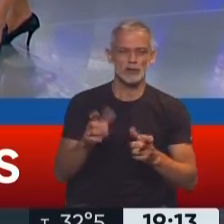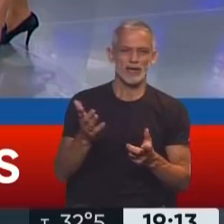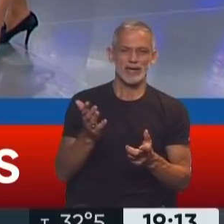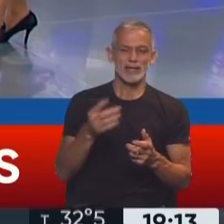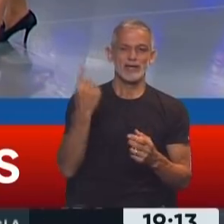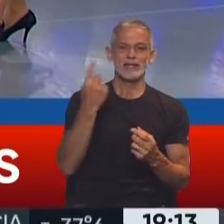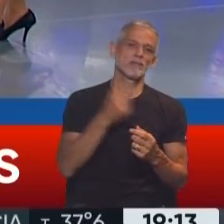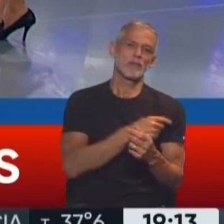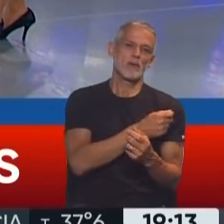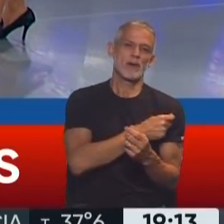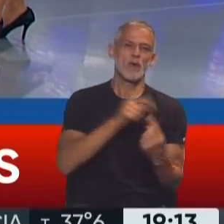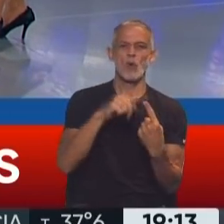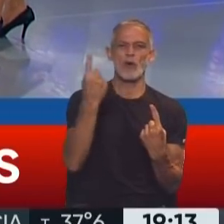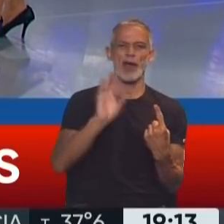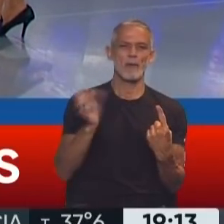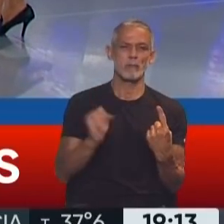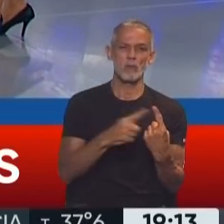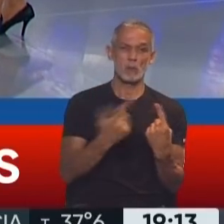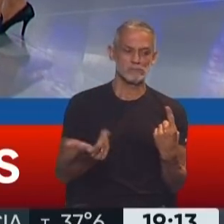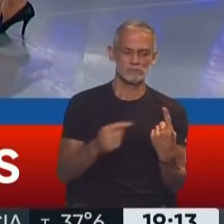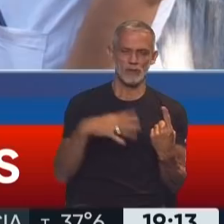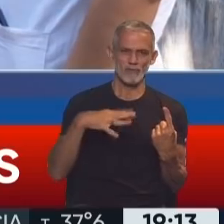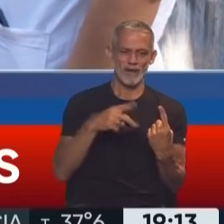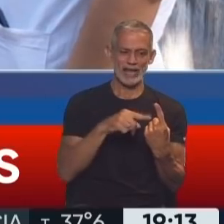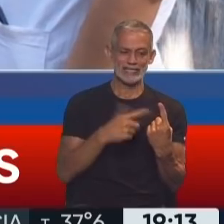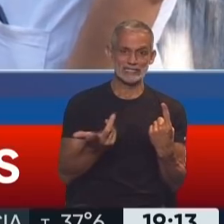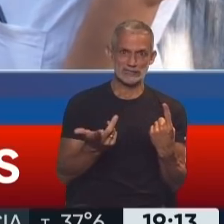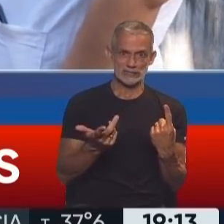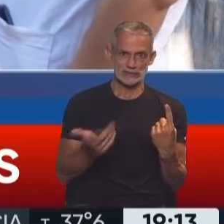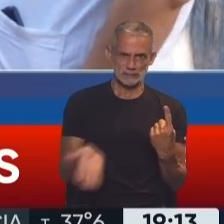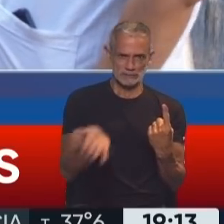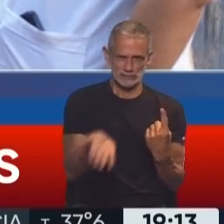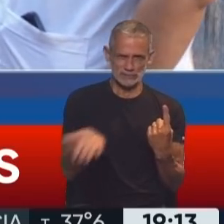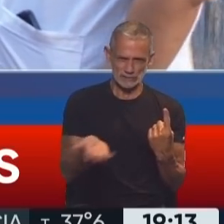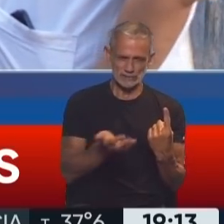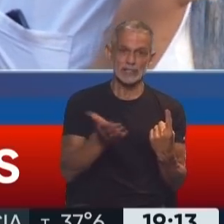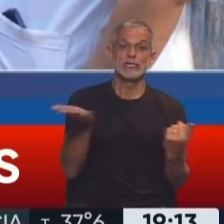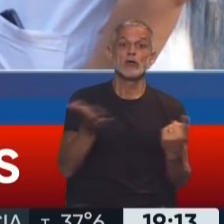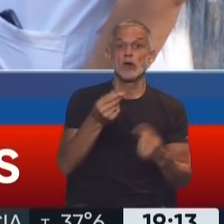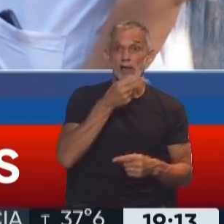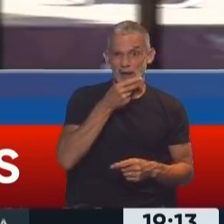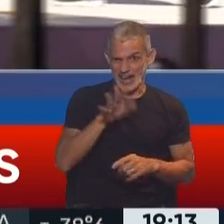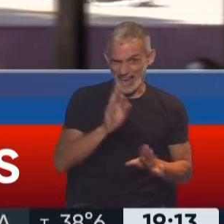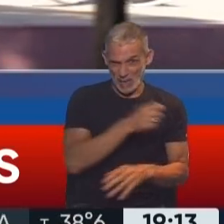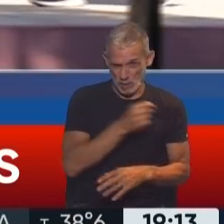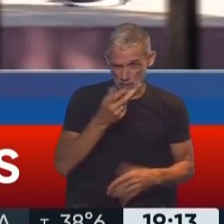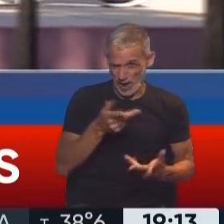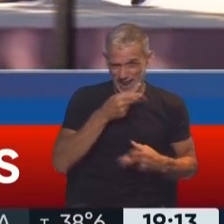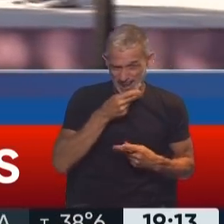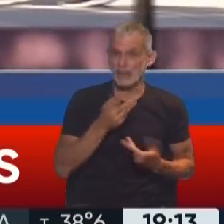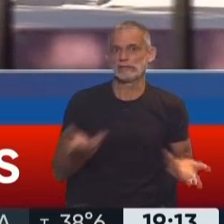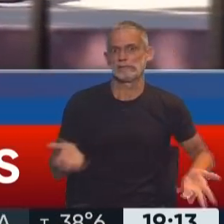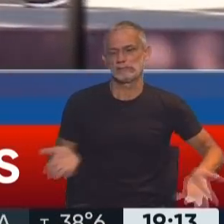tienen una vacunación incompleta. O sea, aquellos que tienen una sola dosis aplicada. Y por supuesto, a los que no tienen ninguna dosis